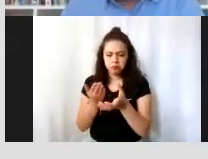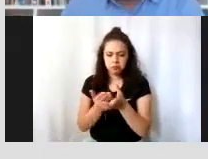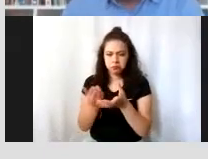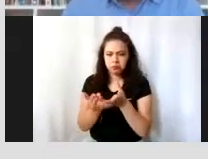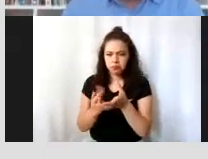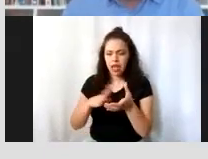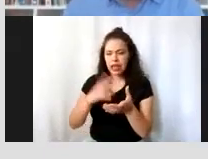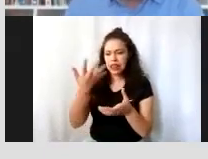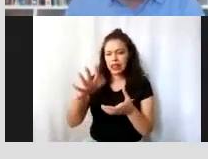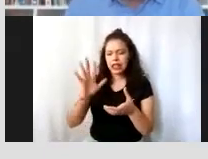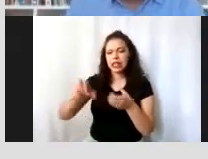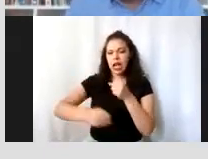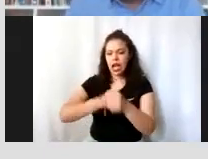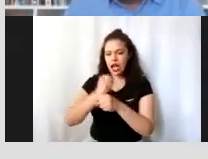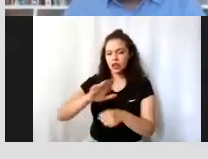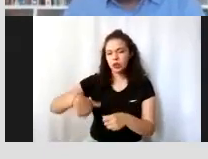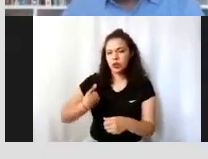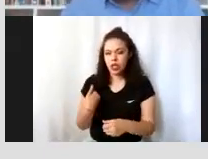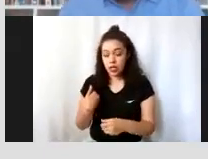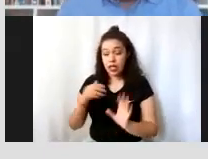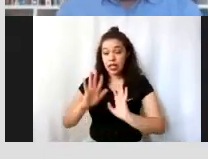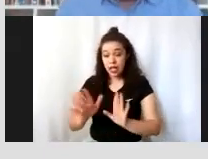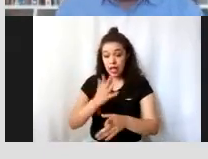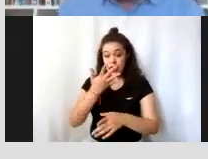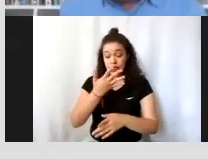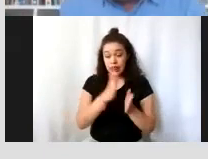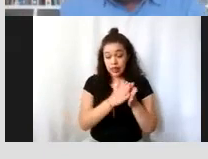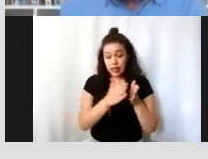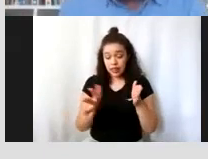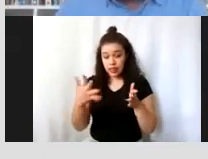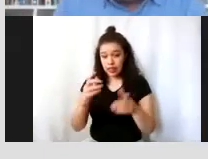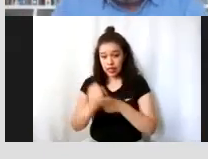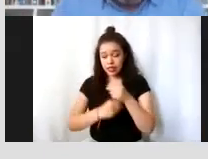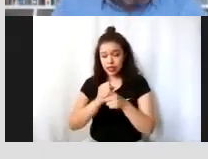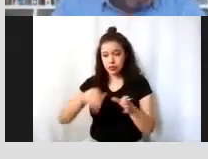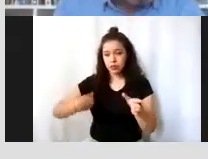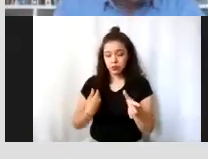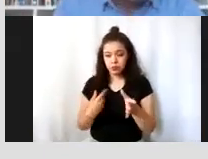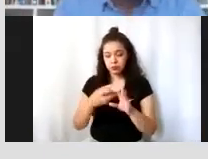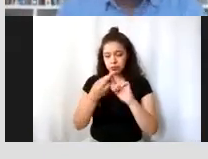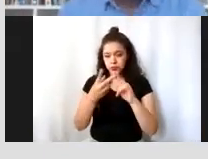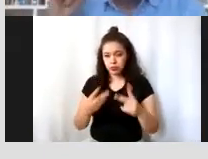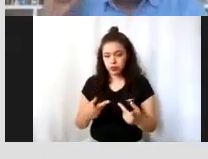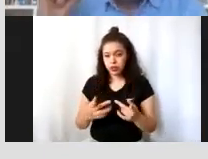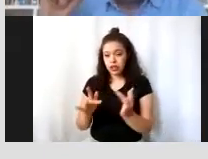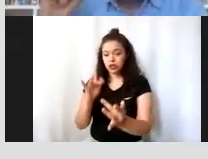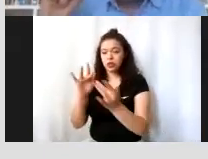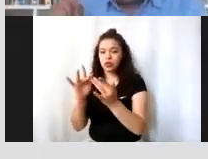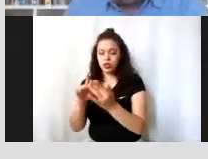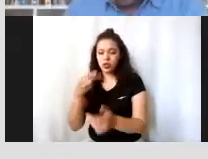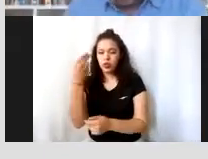10 años. Al cabo del mismo, lo destruyes. Sin embargo, conservas datos de contacto que seguramente son